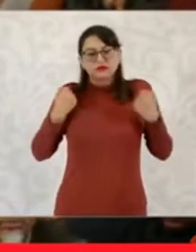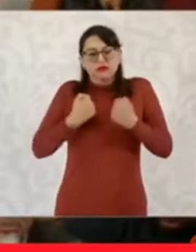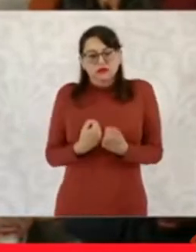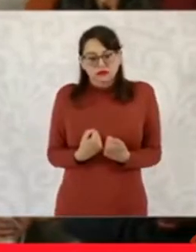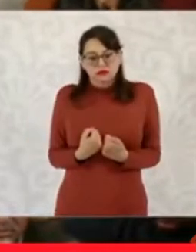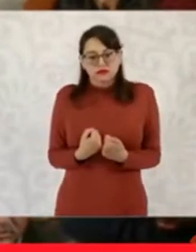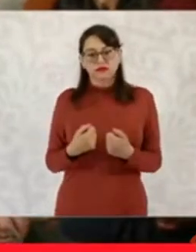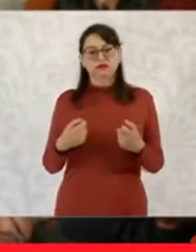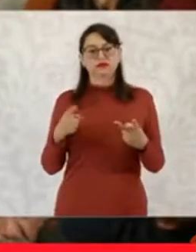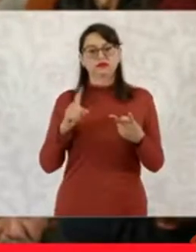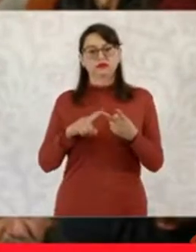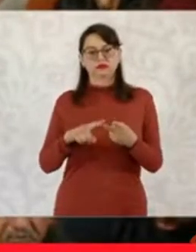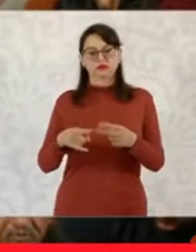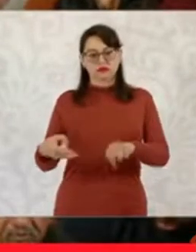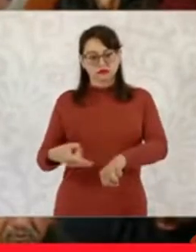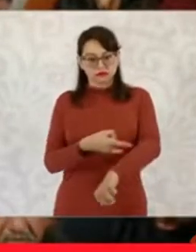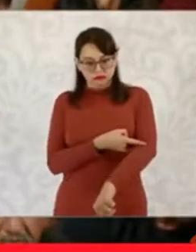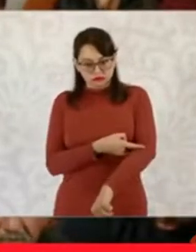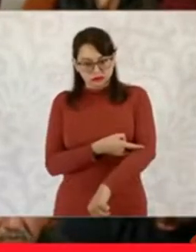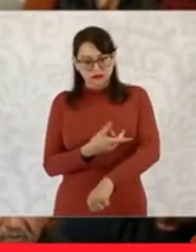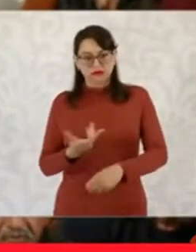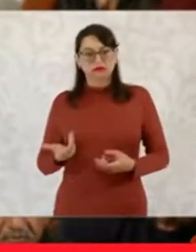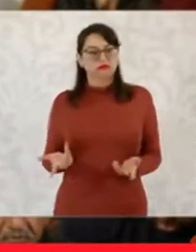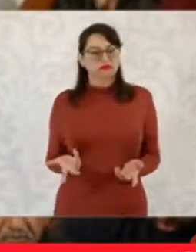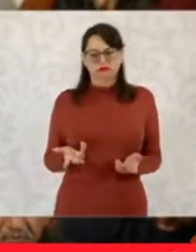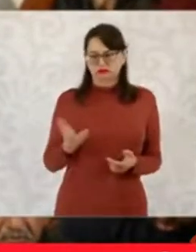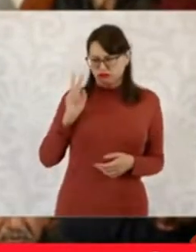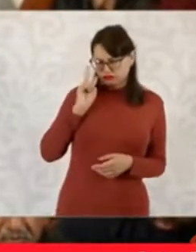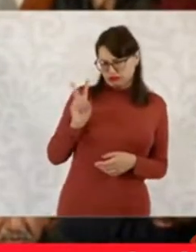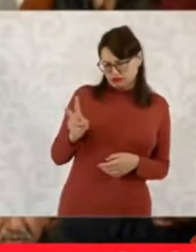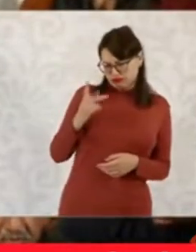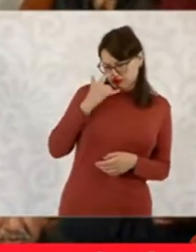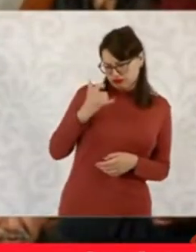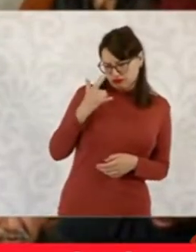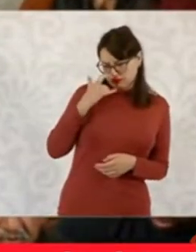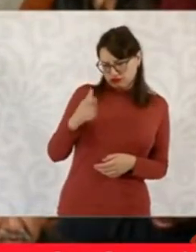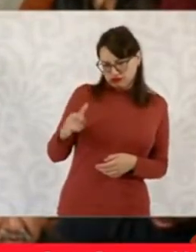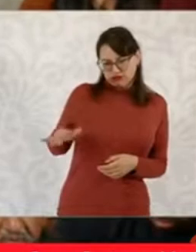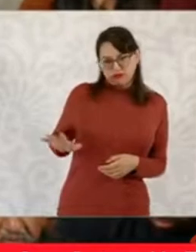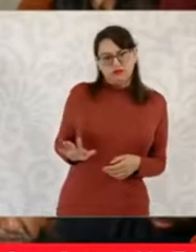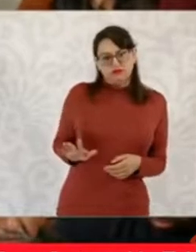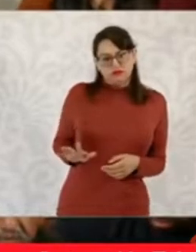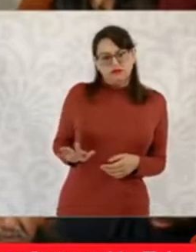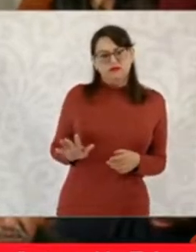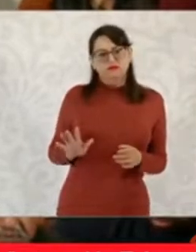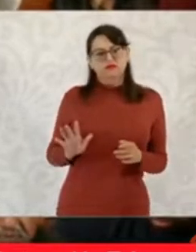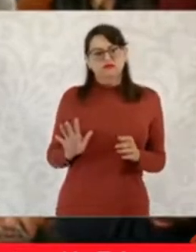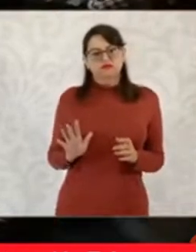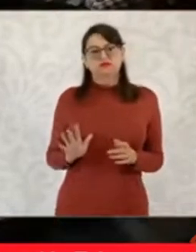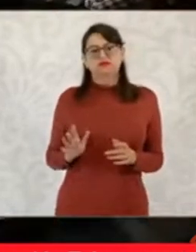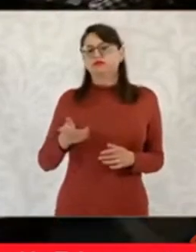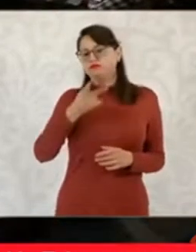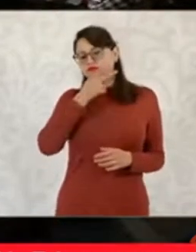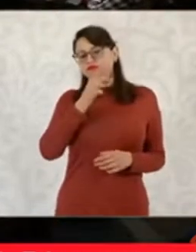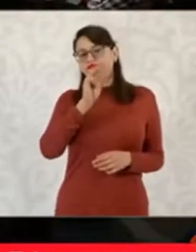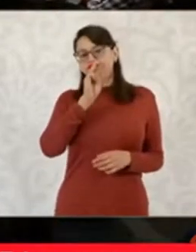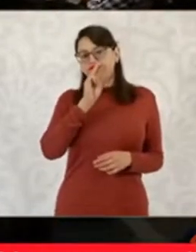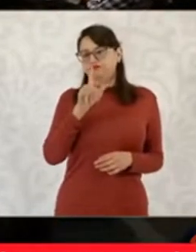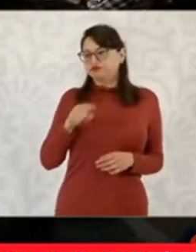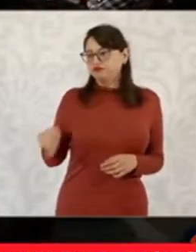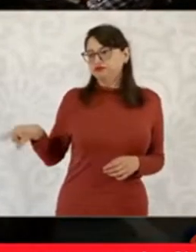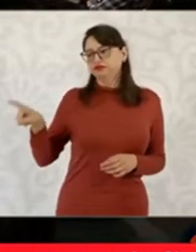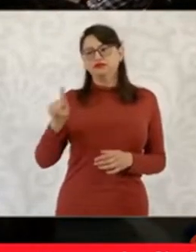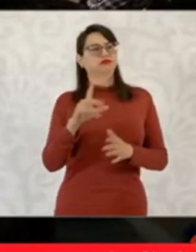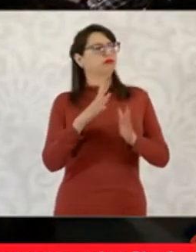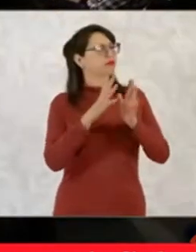encontró unos calcetines, hasta ahí. Él pedía que, como las madres y padres, que por favor